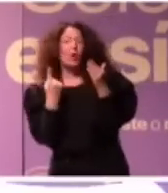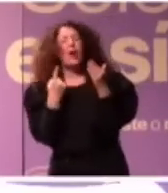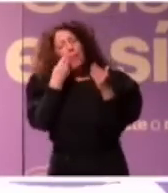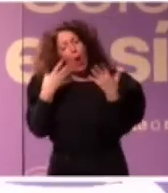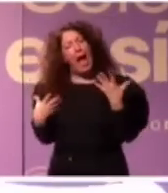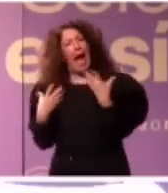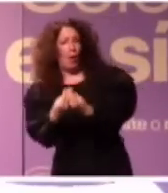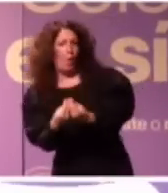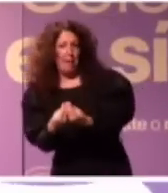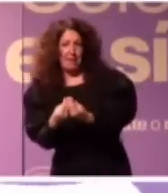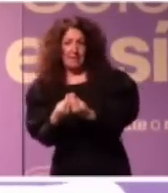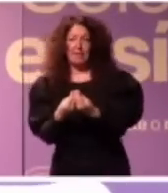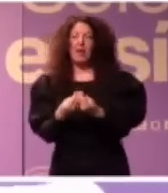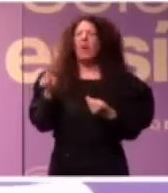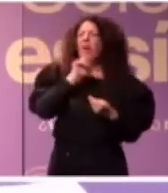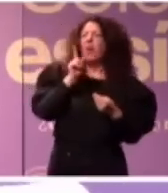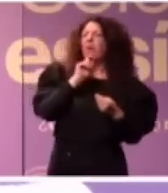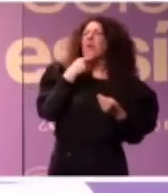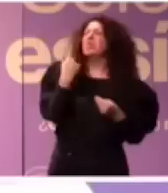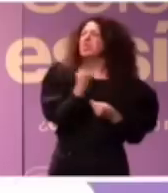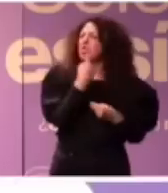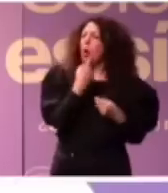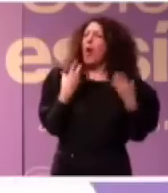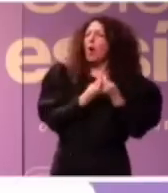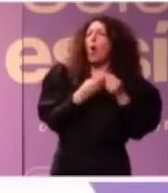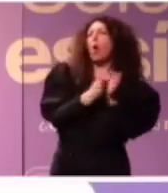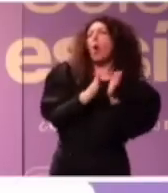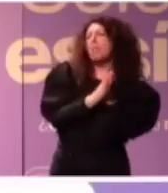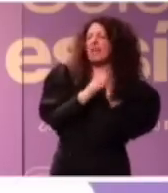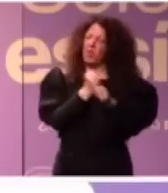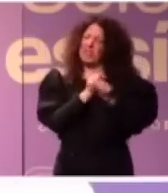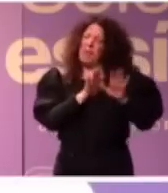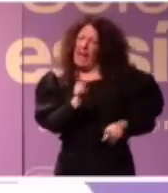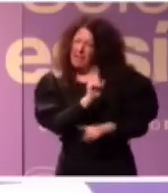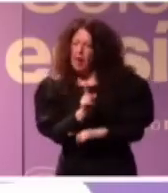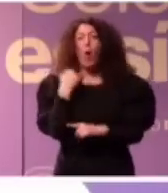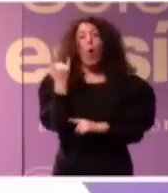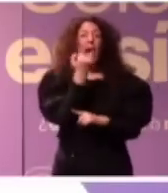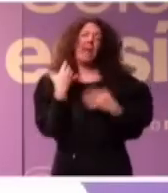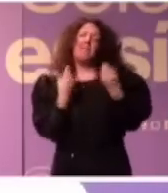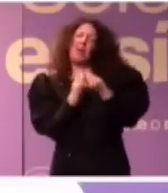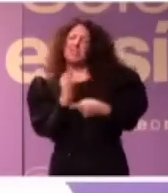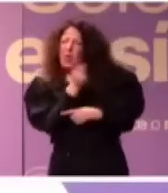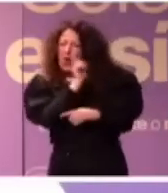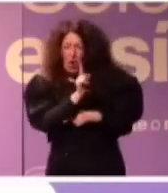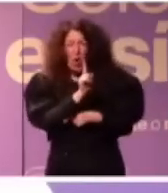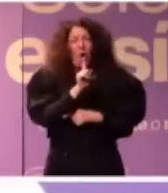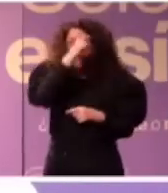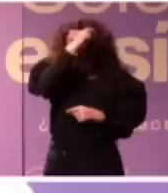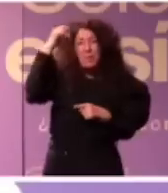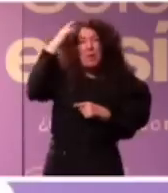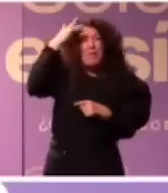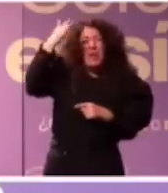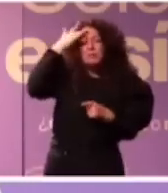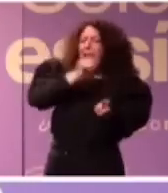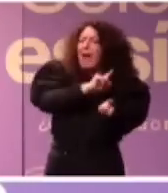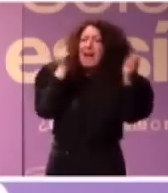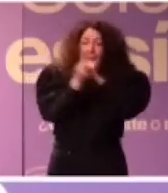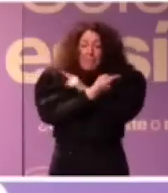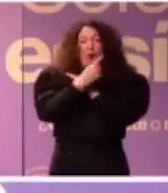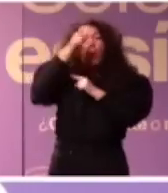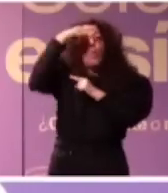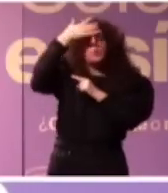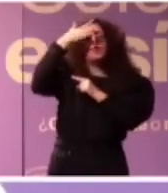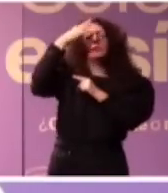con el no querer quedarte a solas con tu compañero de trabajo, con tu jefe, Cambiar esa cultura de la violación por una